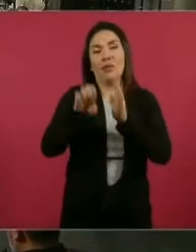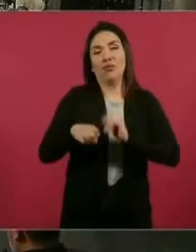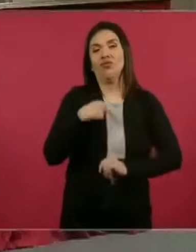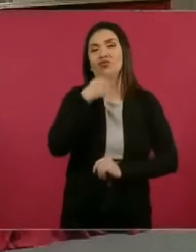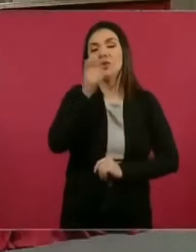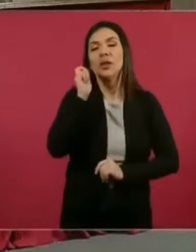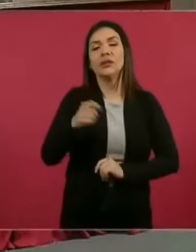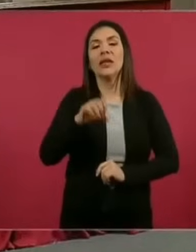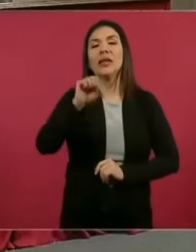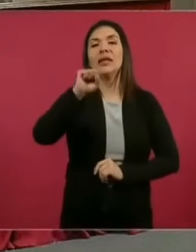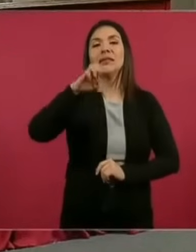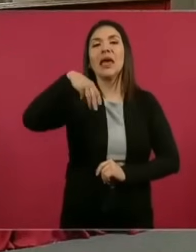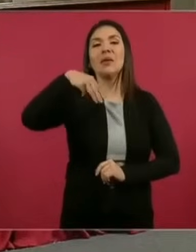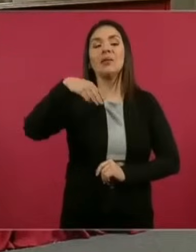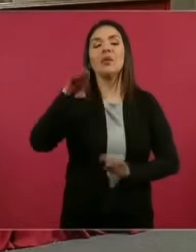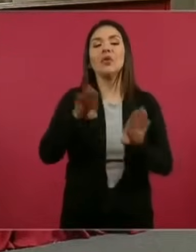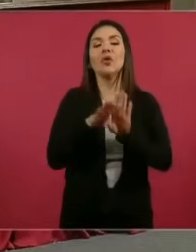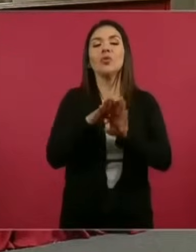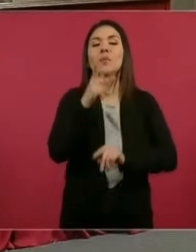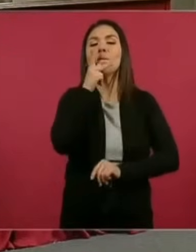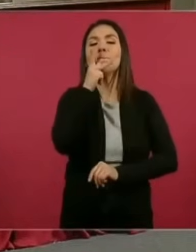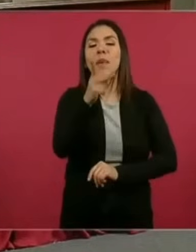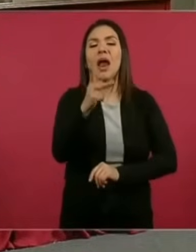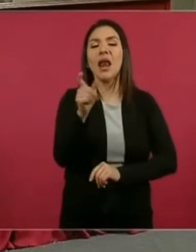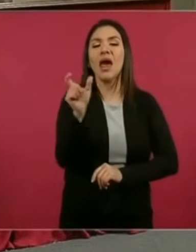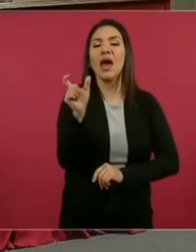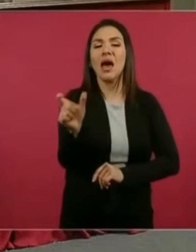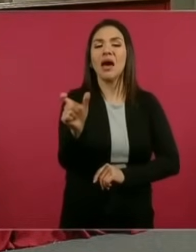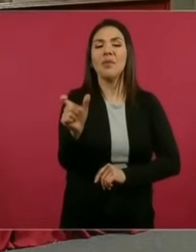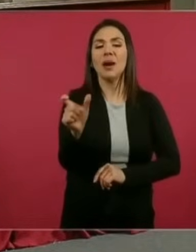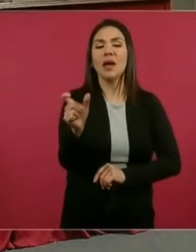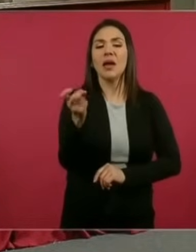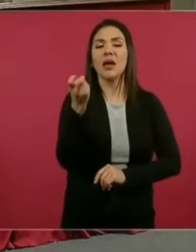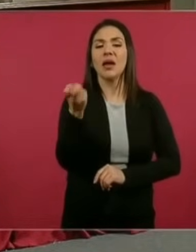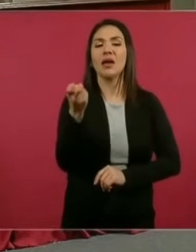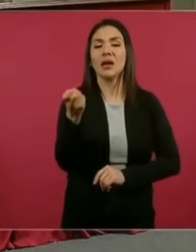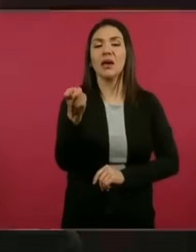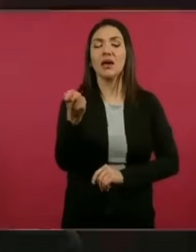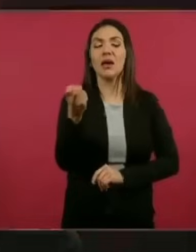término semitécnico de este